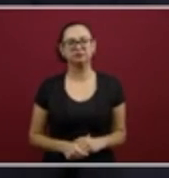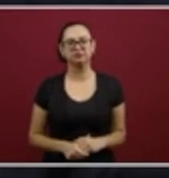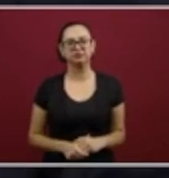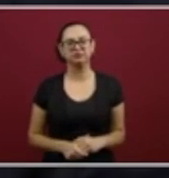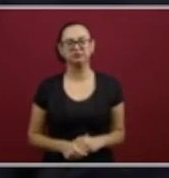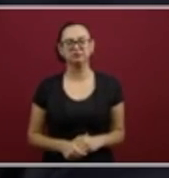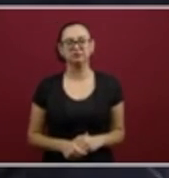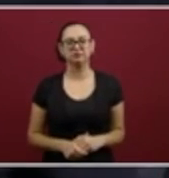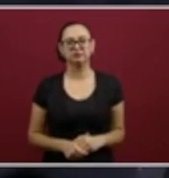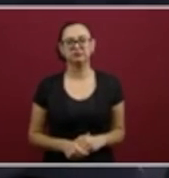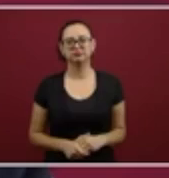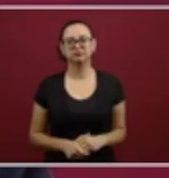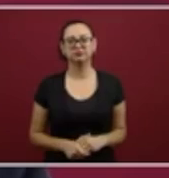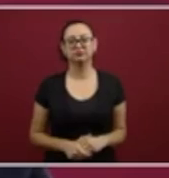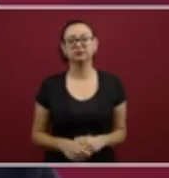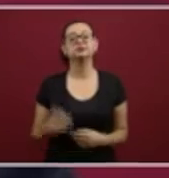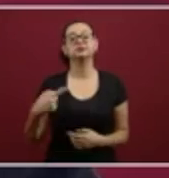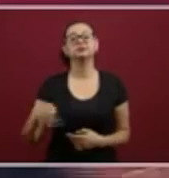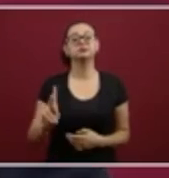Pero